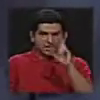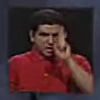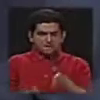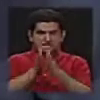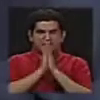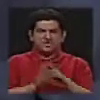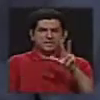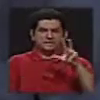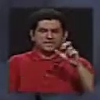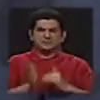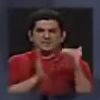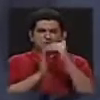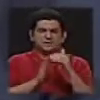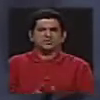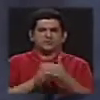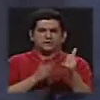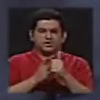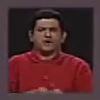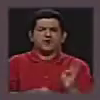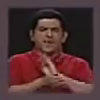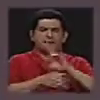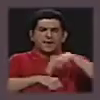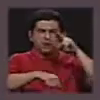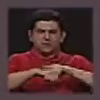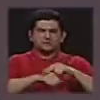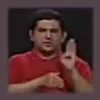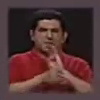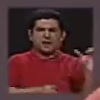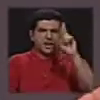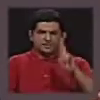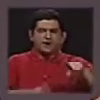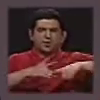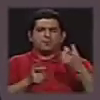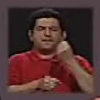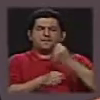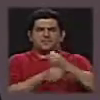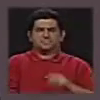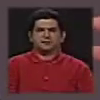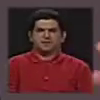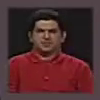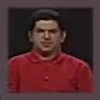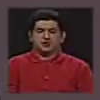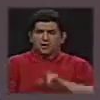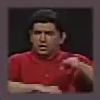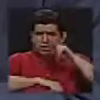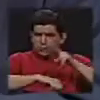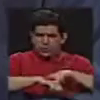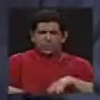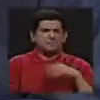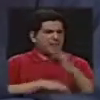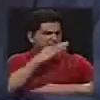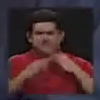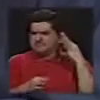pidiéndole 300 millones de dólares a los bancos Nacional y Banco de Costa Rica para iniciar las obras. Cumplió, usualmente cuando se hace cualquier